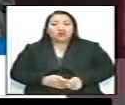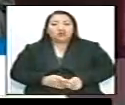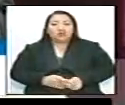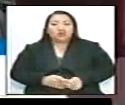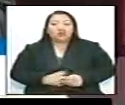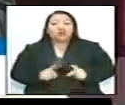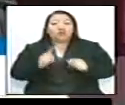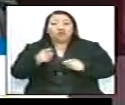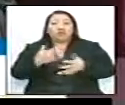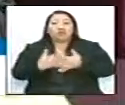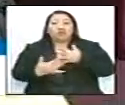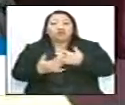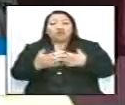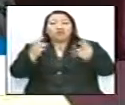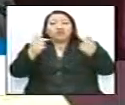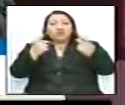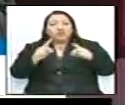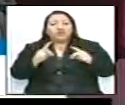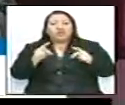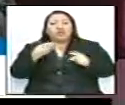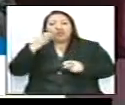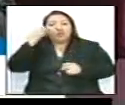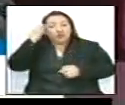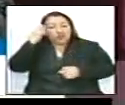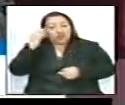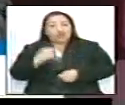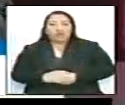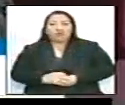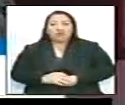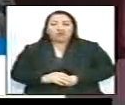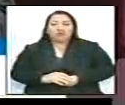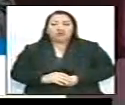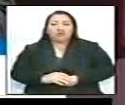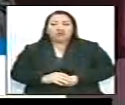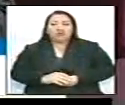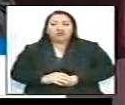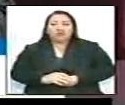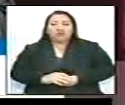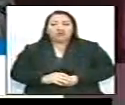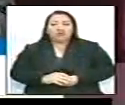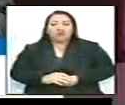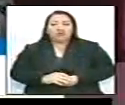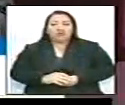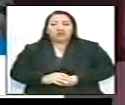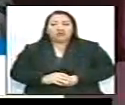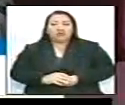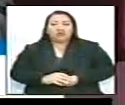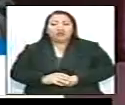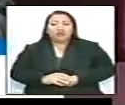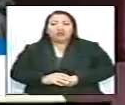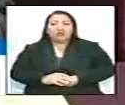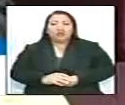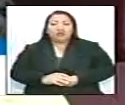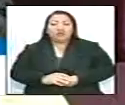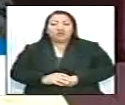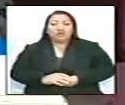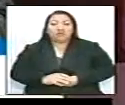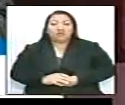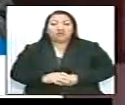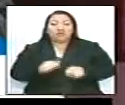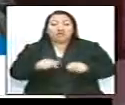política. Y tan así está en manos de una decisión política que a este poder del Estado, al